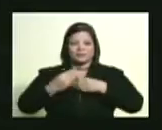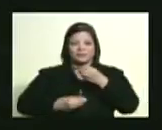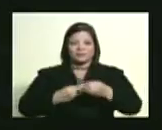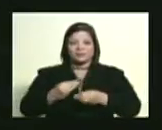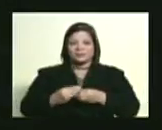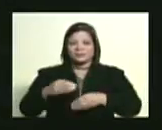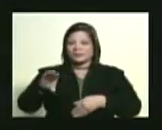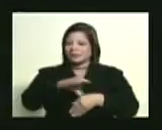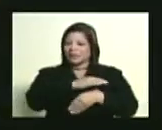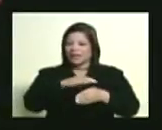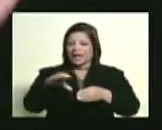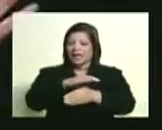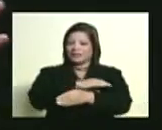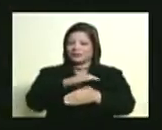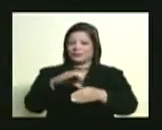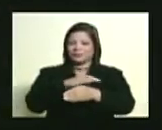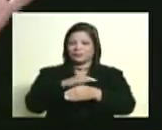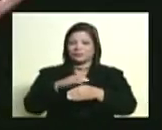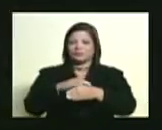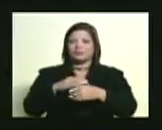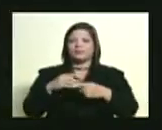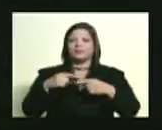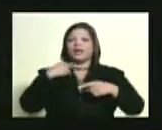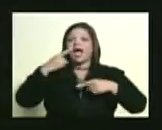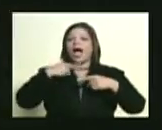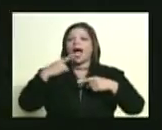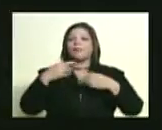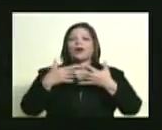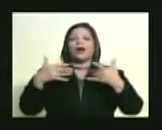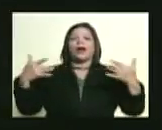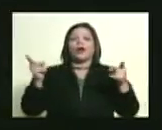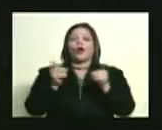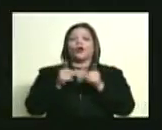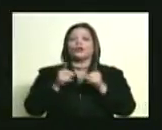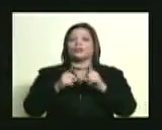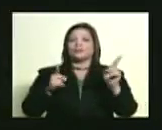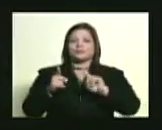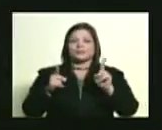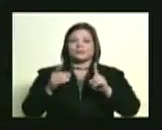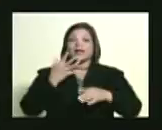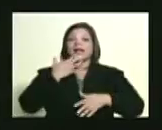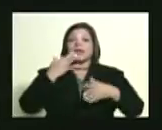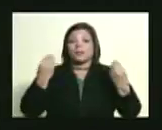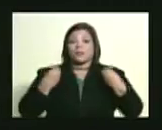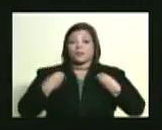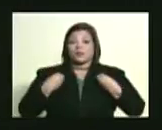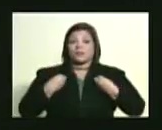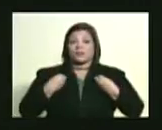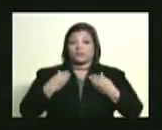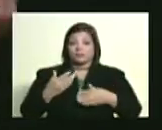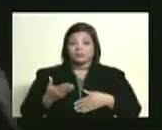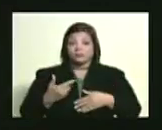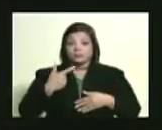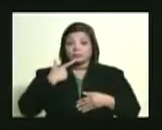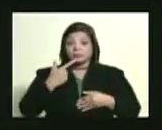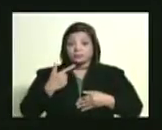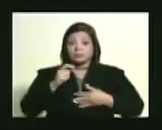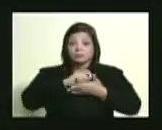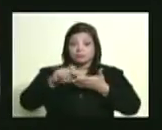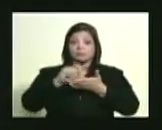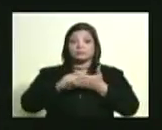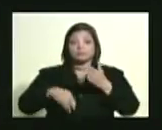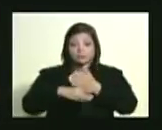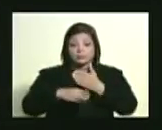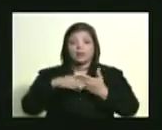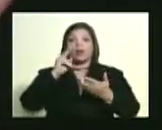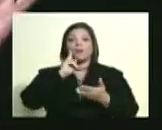esta canción. Más allá de parafrasear a Alí, yo creo que si Alí estuviese vivo nos hubiese dicho, bueno, sigan escribiendo canciones a Bolívar,